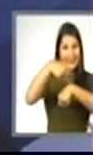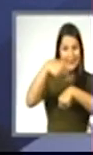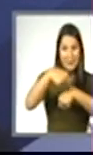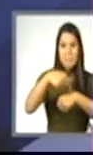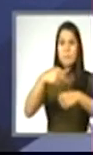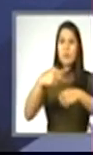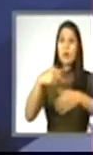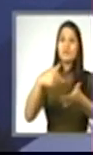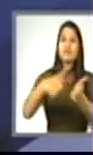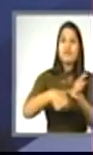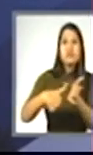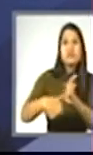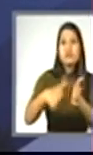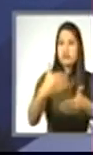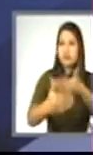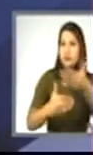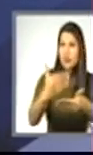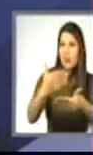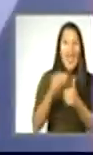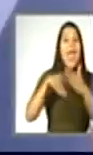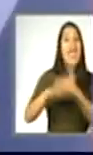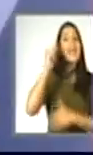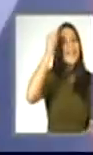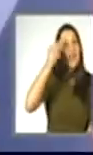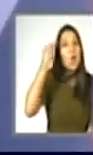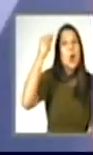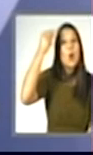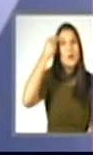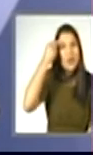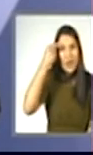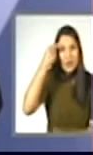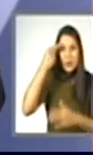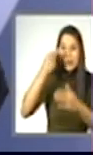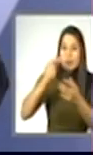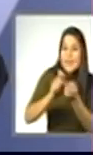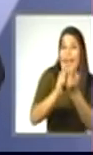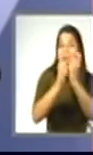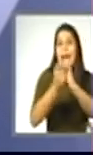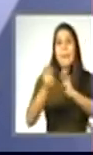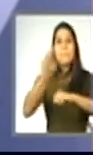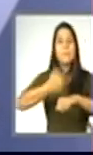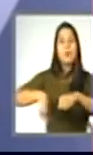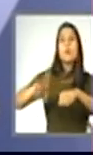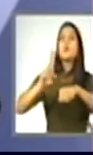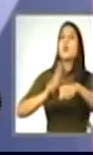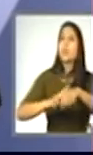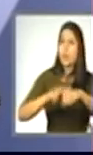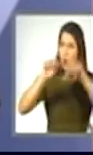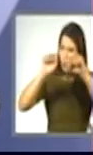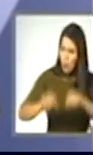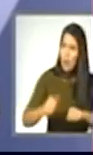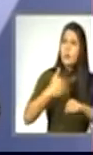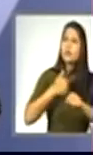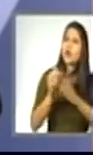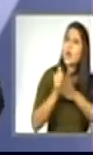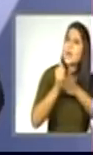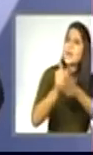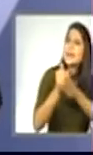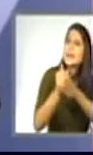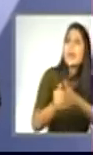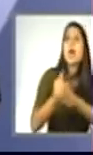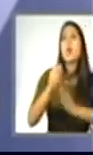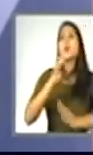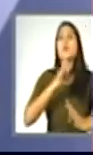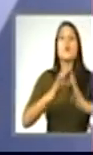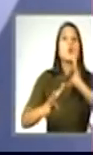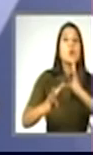por ninguna. Entonces, vamos a ver, en ese sentido, a mí, por ejemplo, para entrar ya un poco a caracterizar a algunos de los participantes y en el